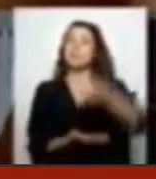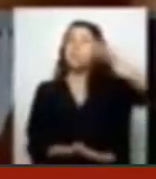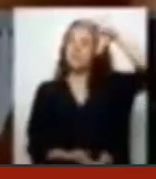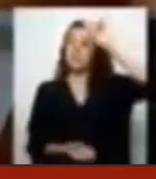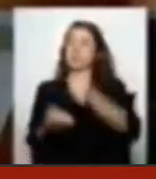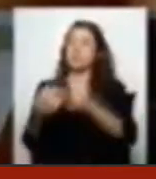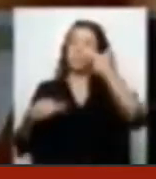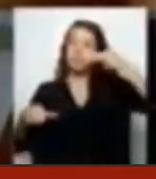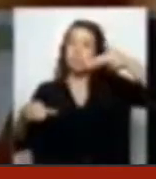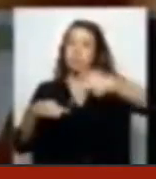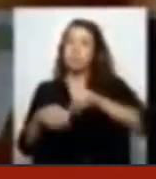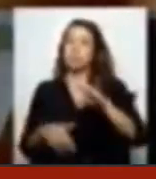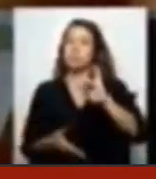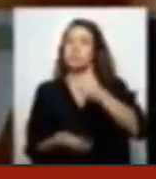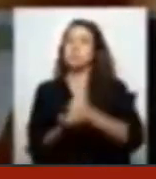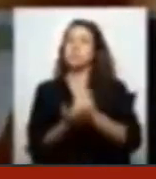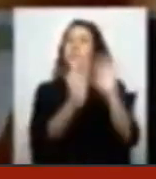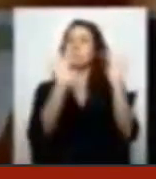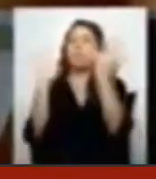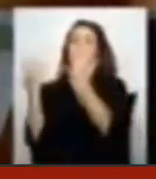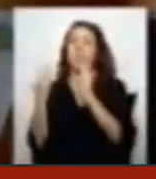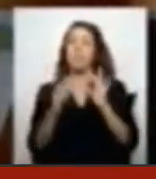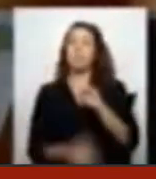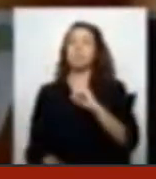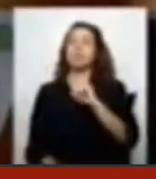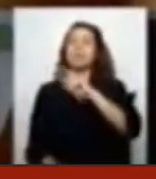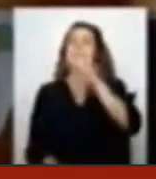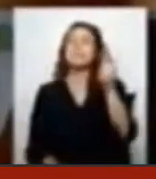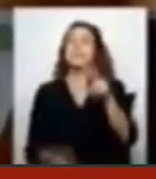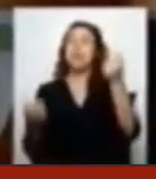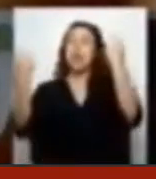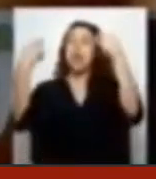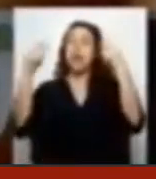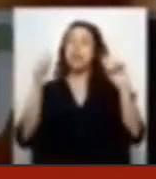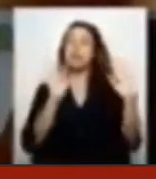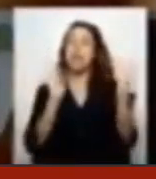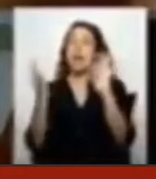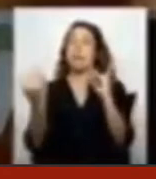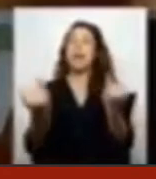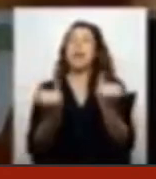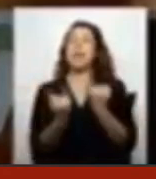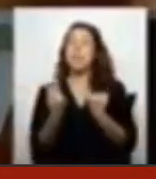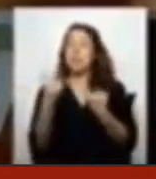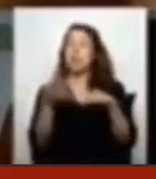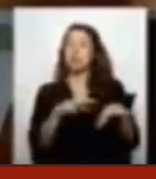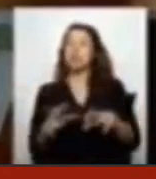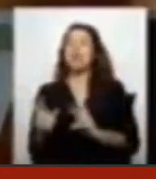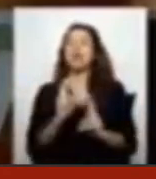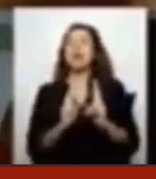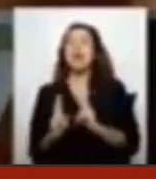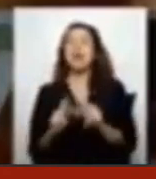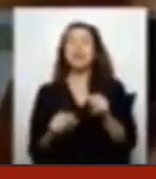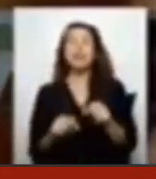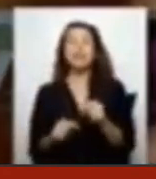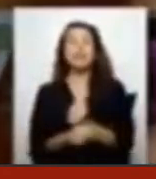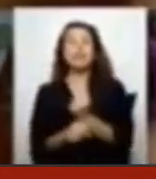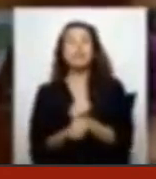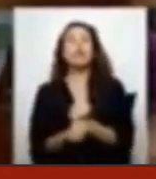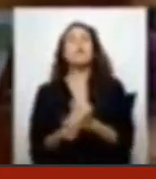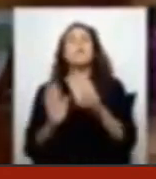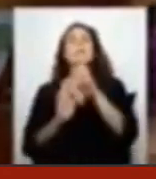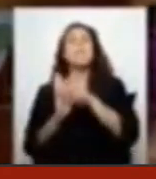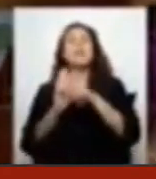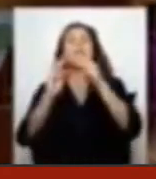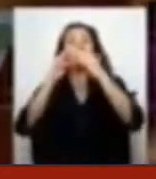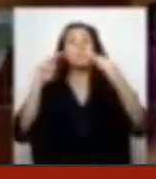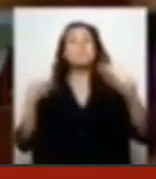de Medio Ambiente y al Servicio de Evaluación Ambiental para que nos informen dos cosas. Uno, la relación de estas obras con el proyecto de transmisión. Dos, los estudios de factibilidad